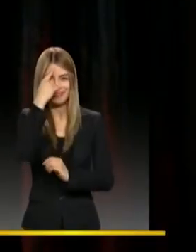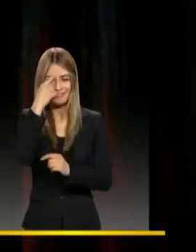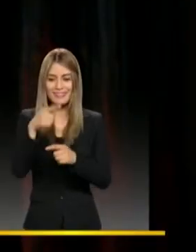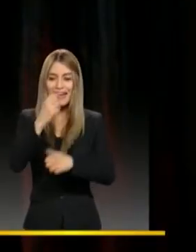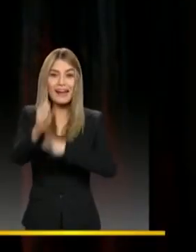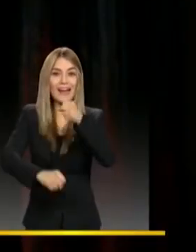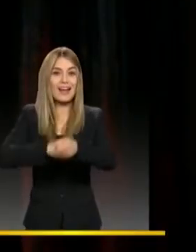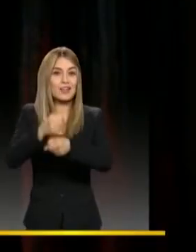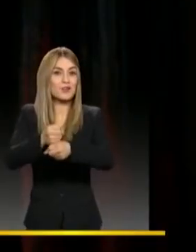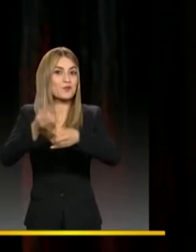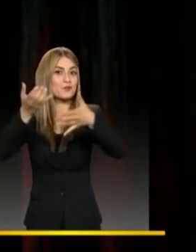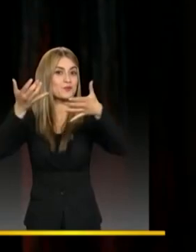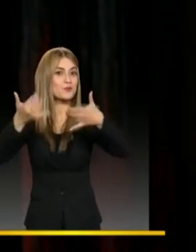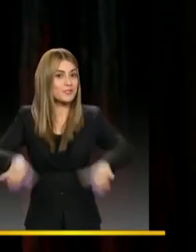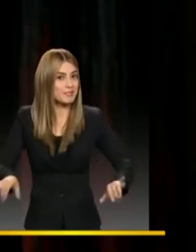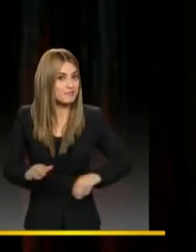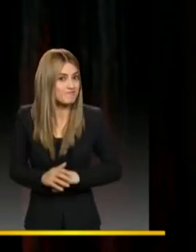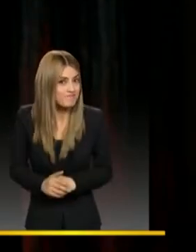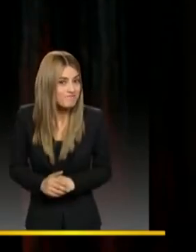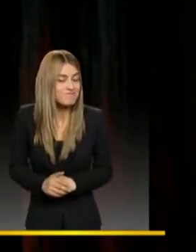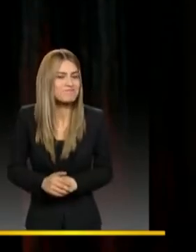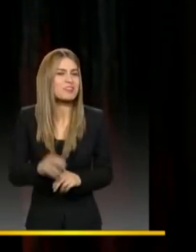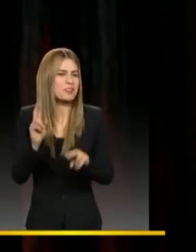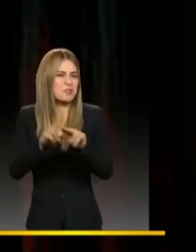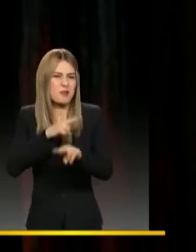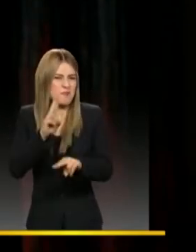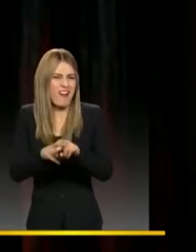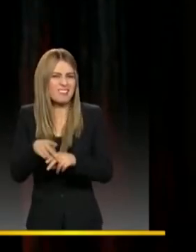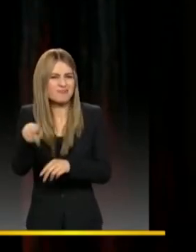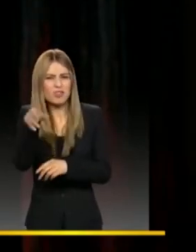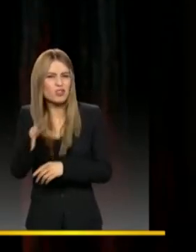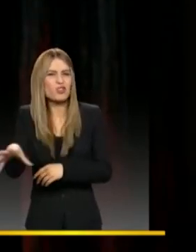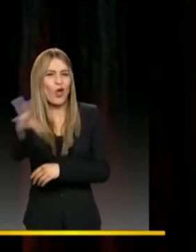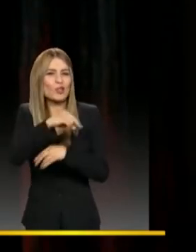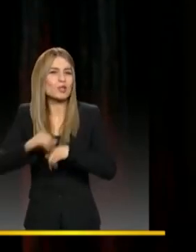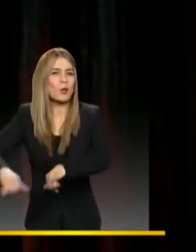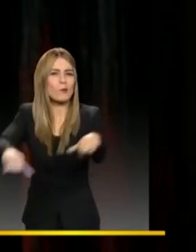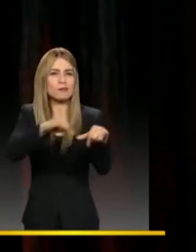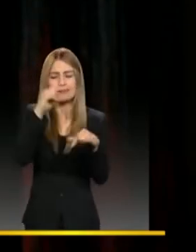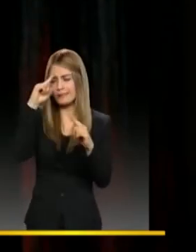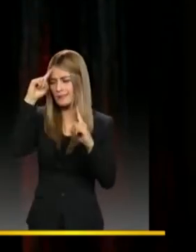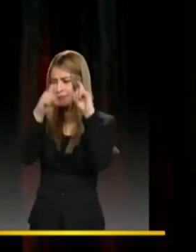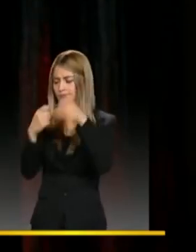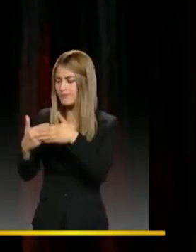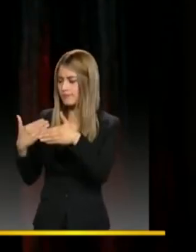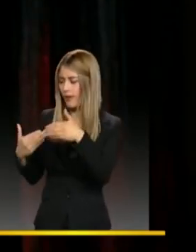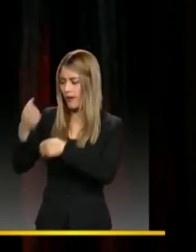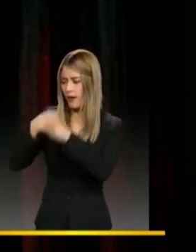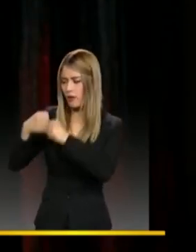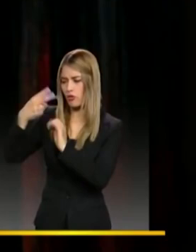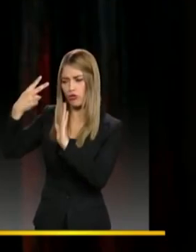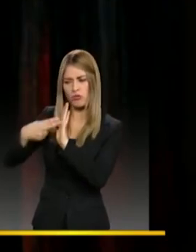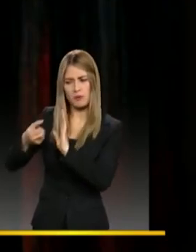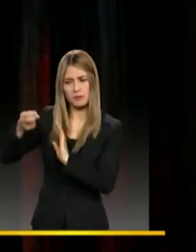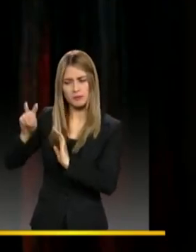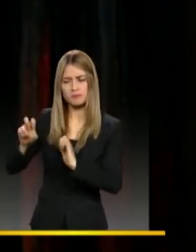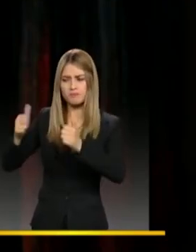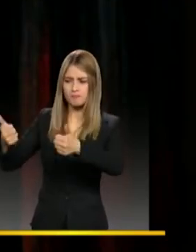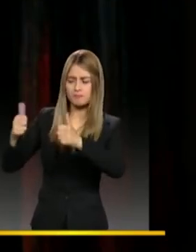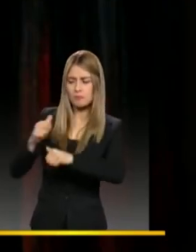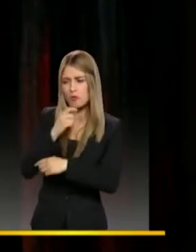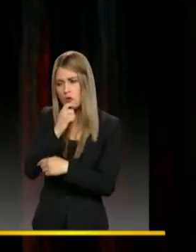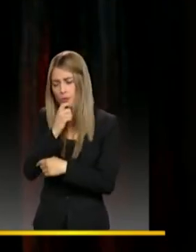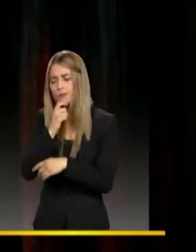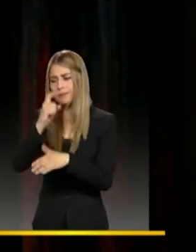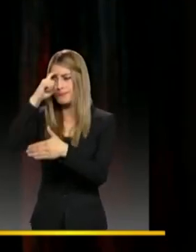año y es normal que todos hagamos balances y formulemos propósitos para el año entrante.